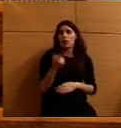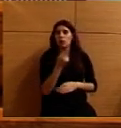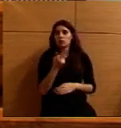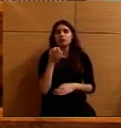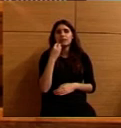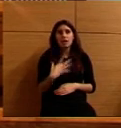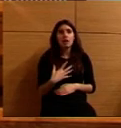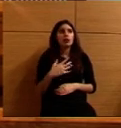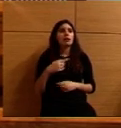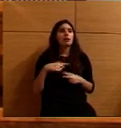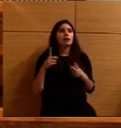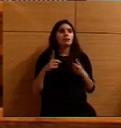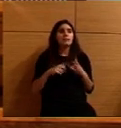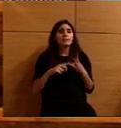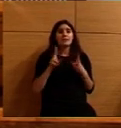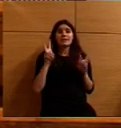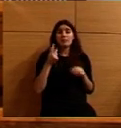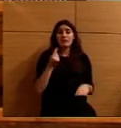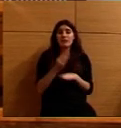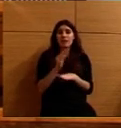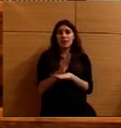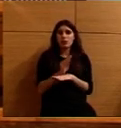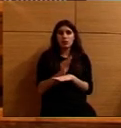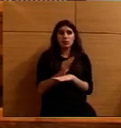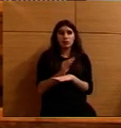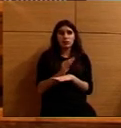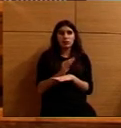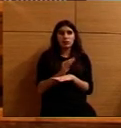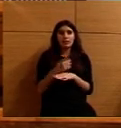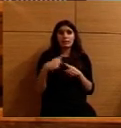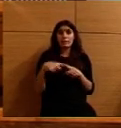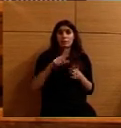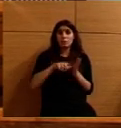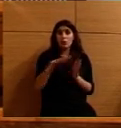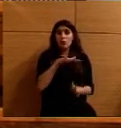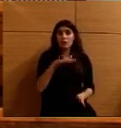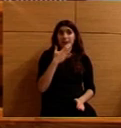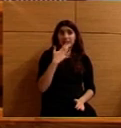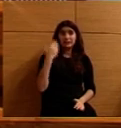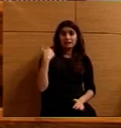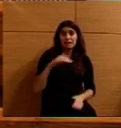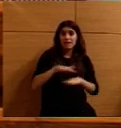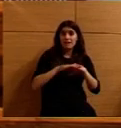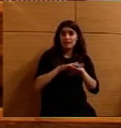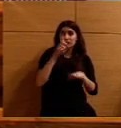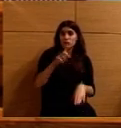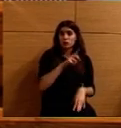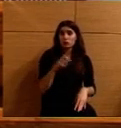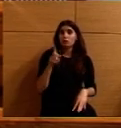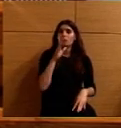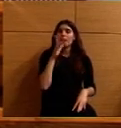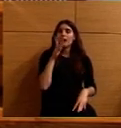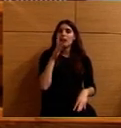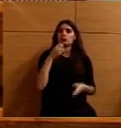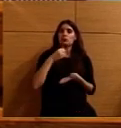Mentoring. Respecto a la financiación de promoción del producto local, si van en marcha las bases o no para la subvención